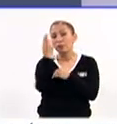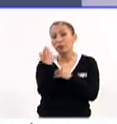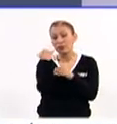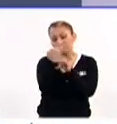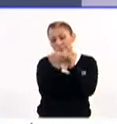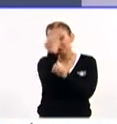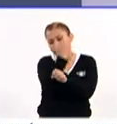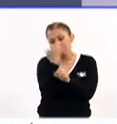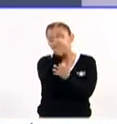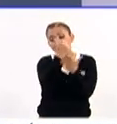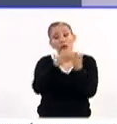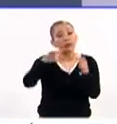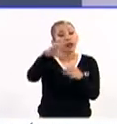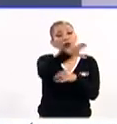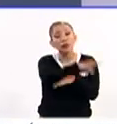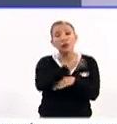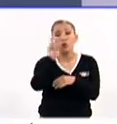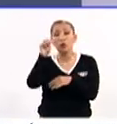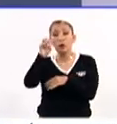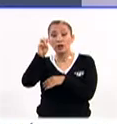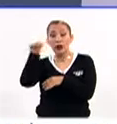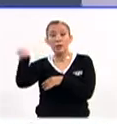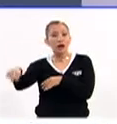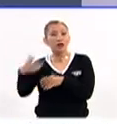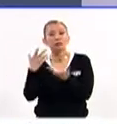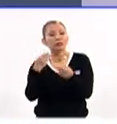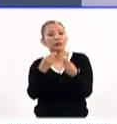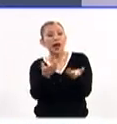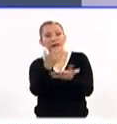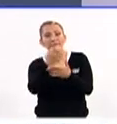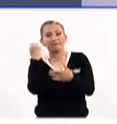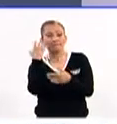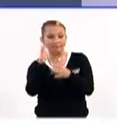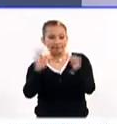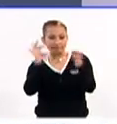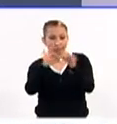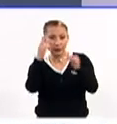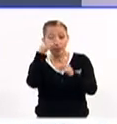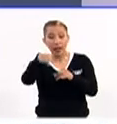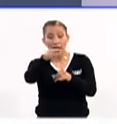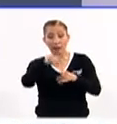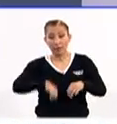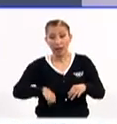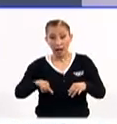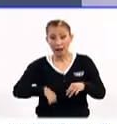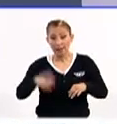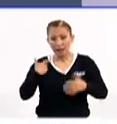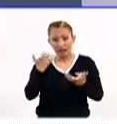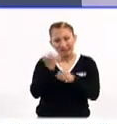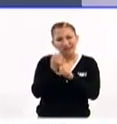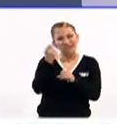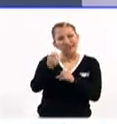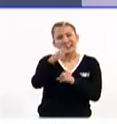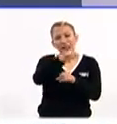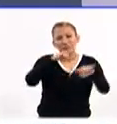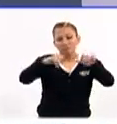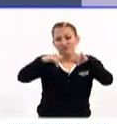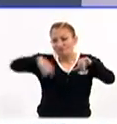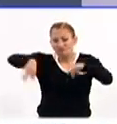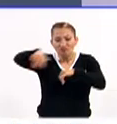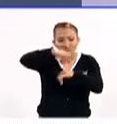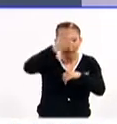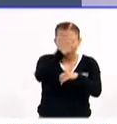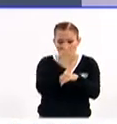de Estudios sobre la Ciudad de la UNAM, que ofrece seminarios y diplomados para los interesados en los estudios de planeación